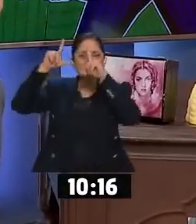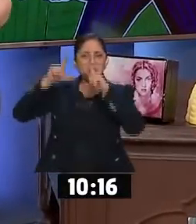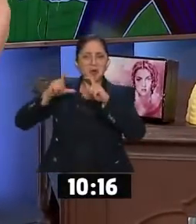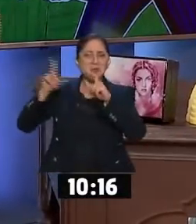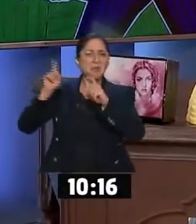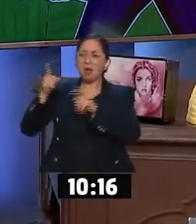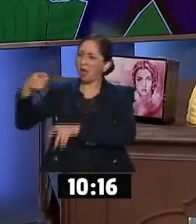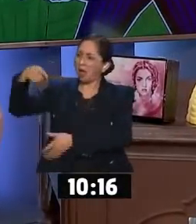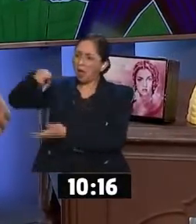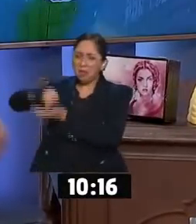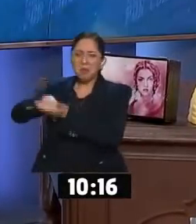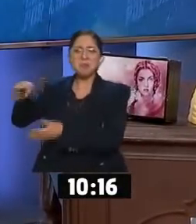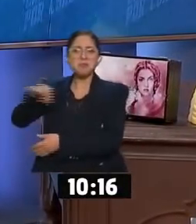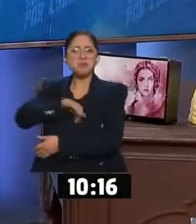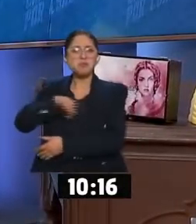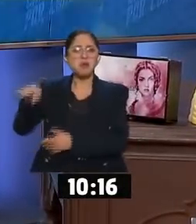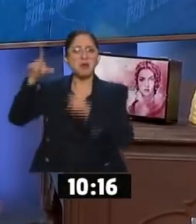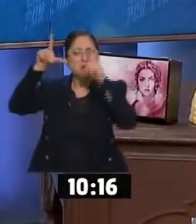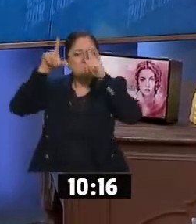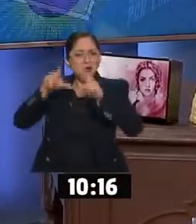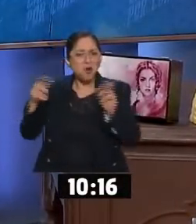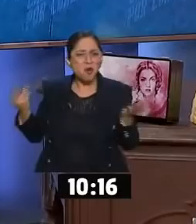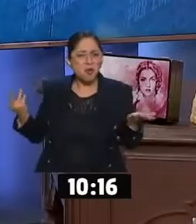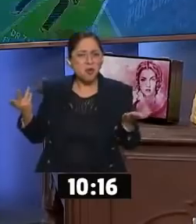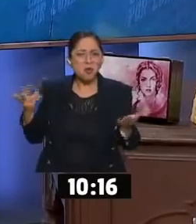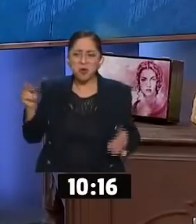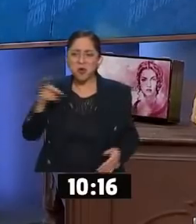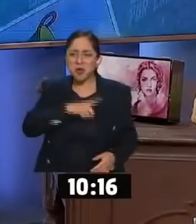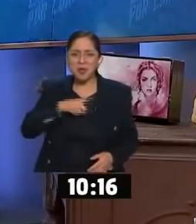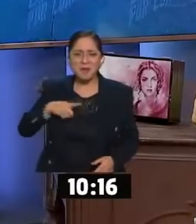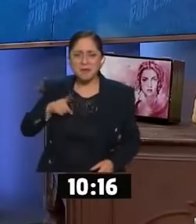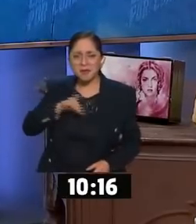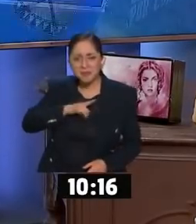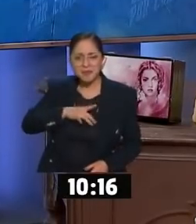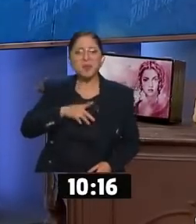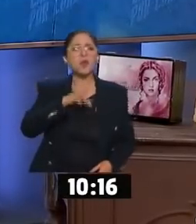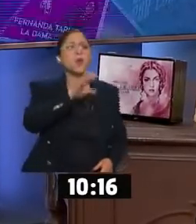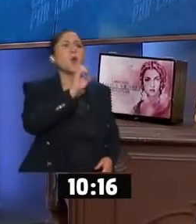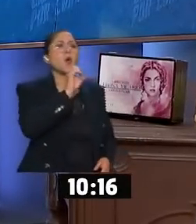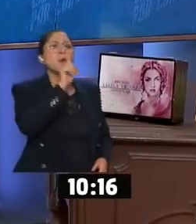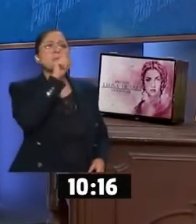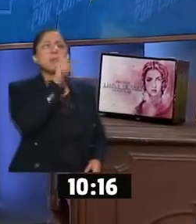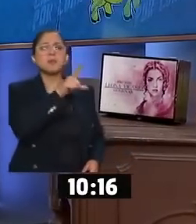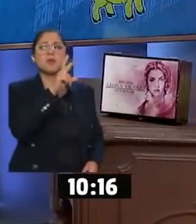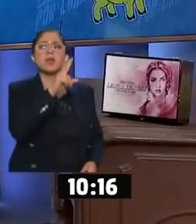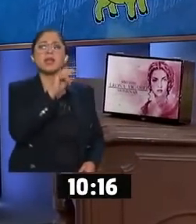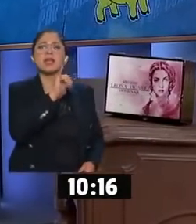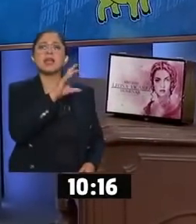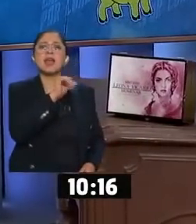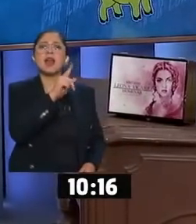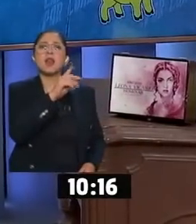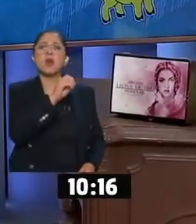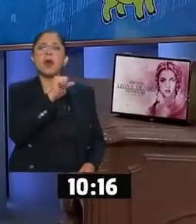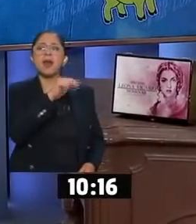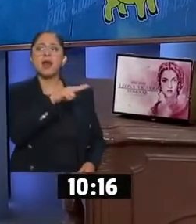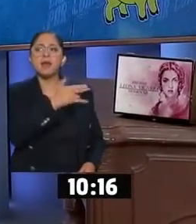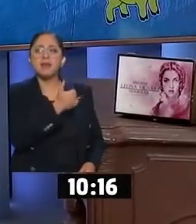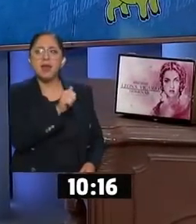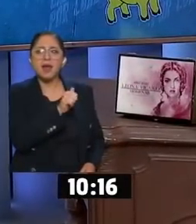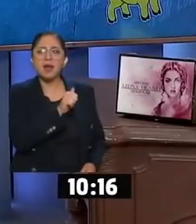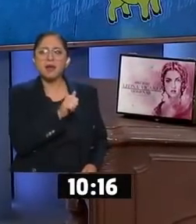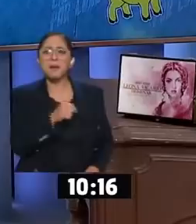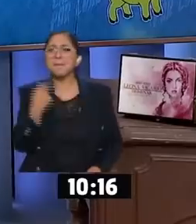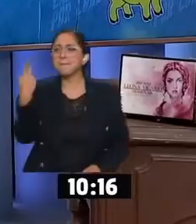que no le dé miedo. O el otro, el pollito igual se fuga, el Ricardo Anaya. Pero ¿y si le dan fuero, lo dejan